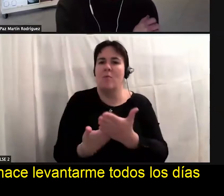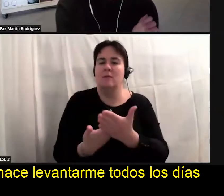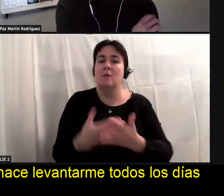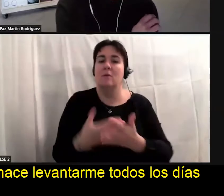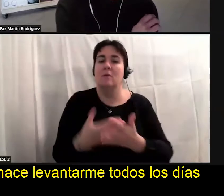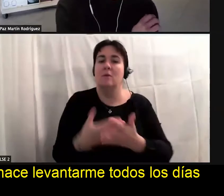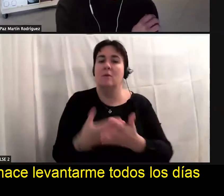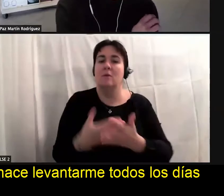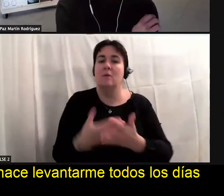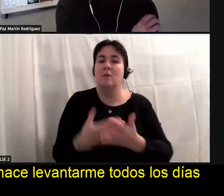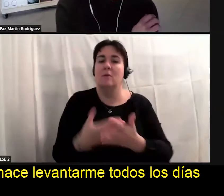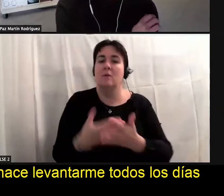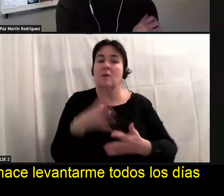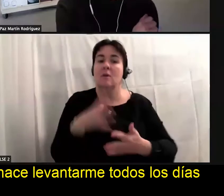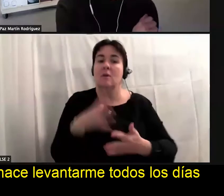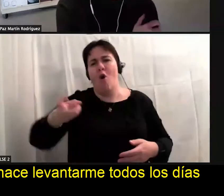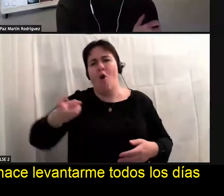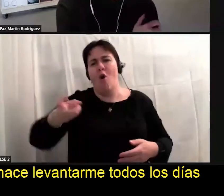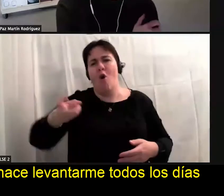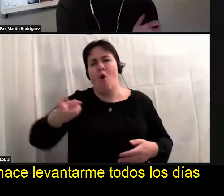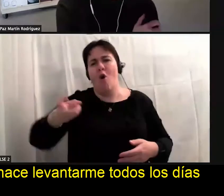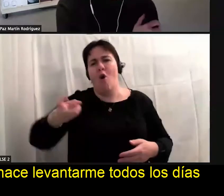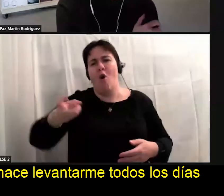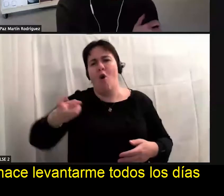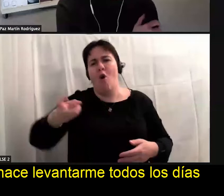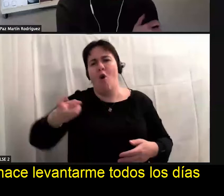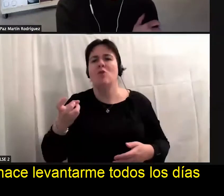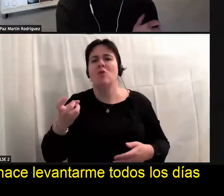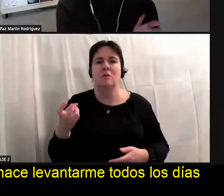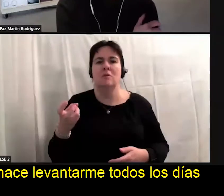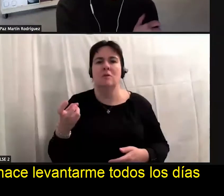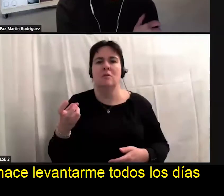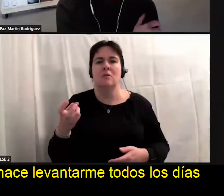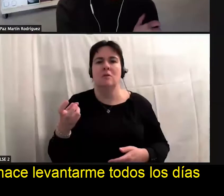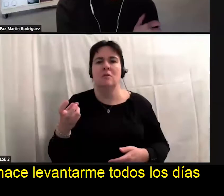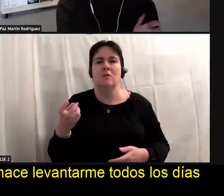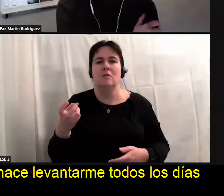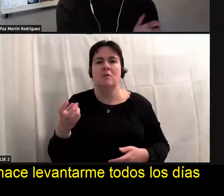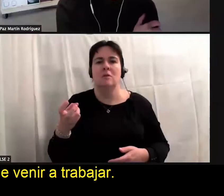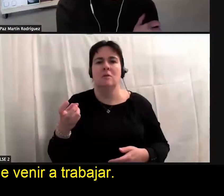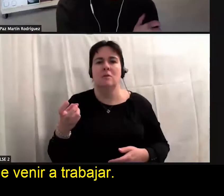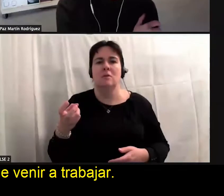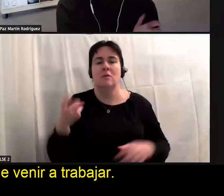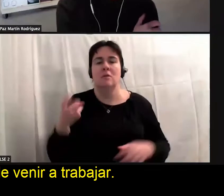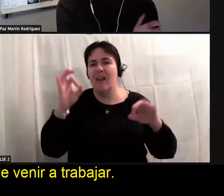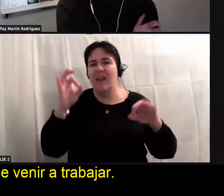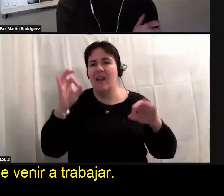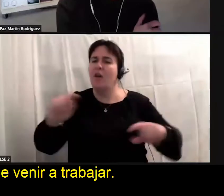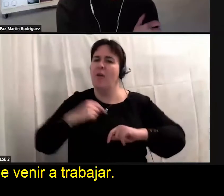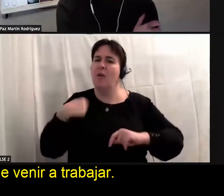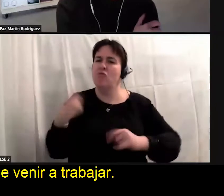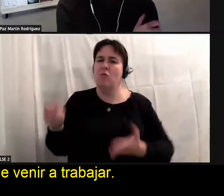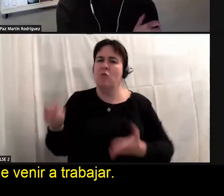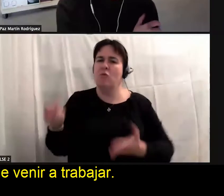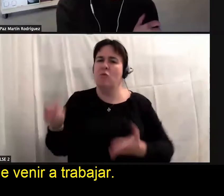Que creo que me hace levantarme todos los días con muchísima ilusión de venir a